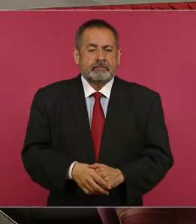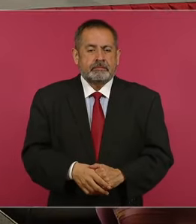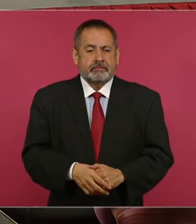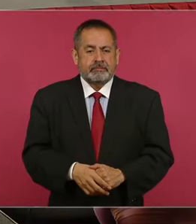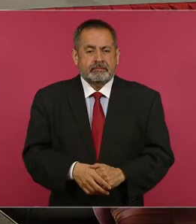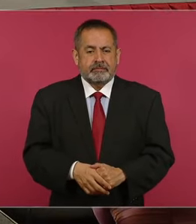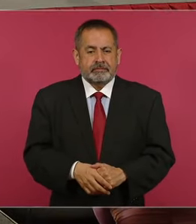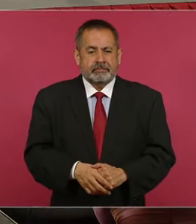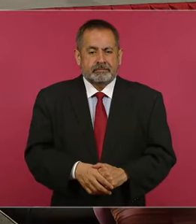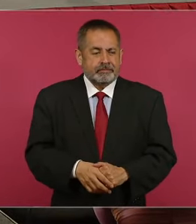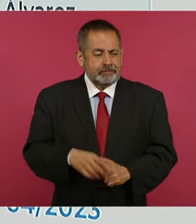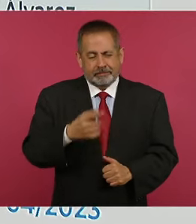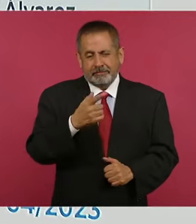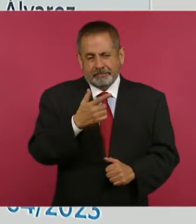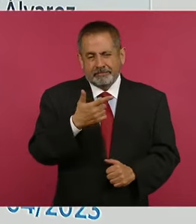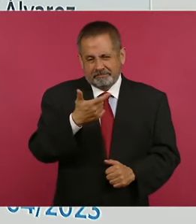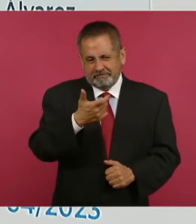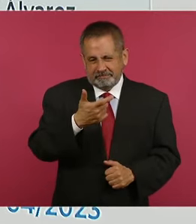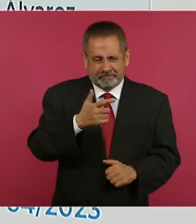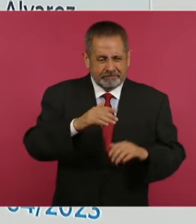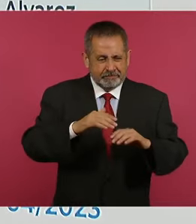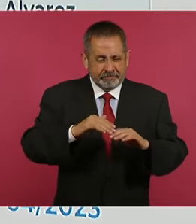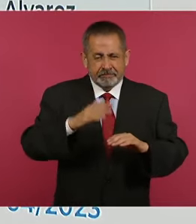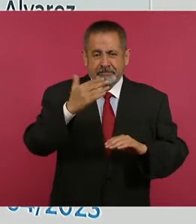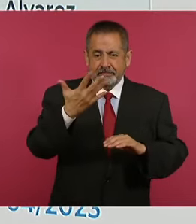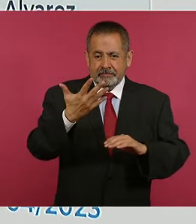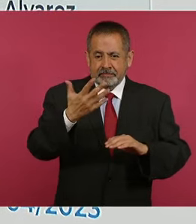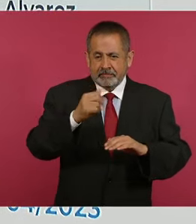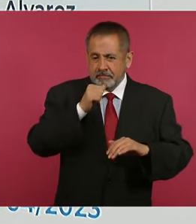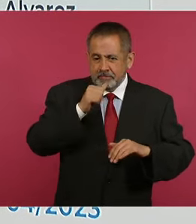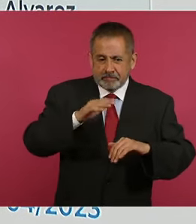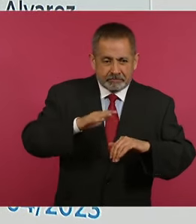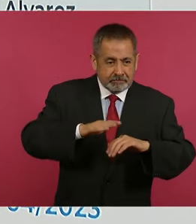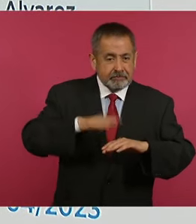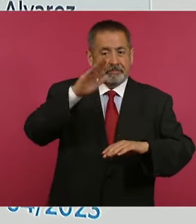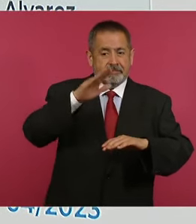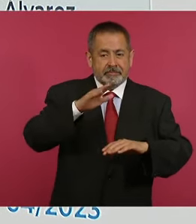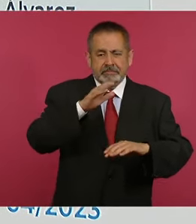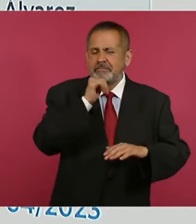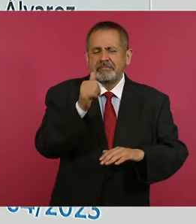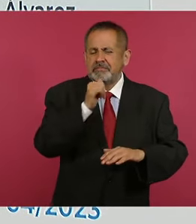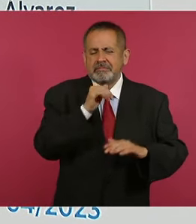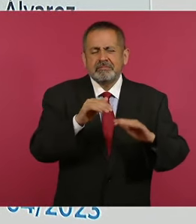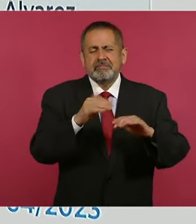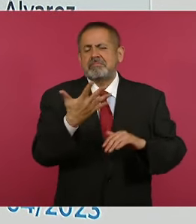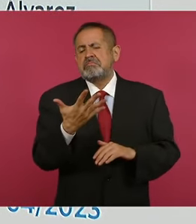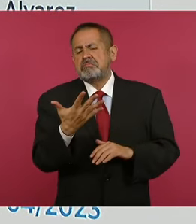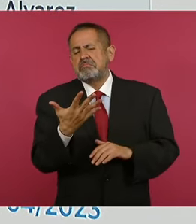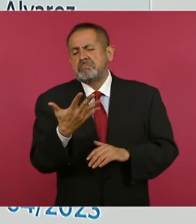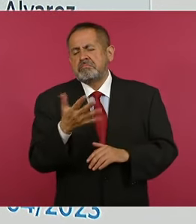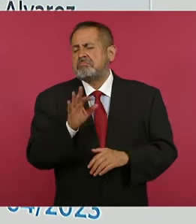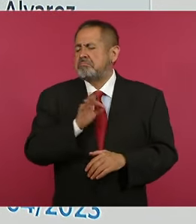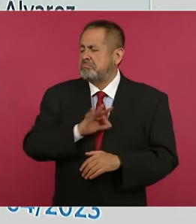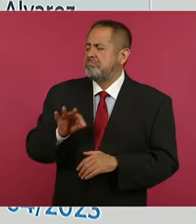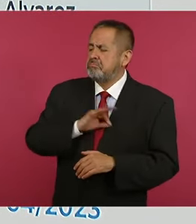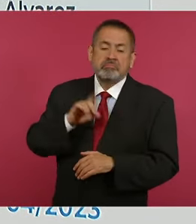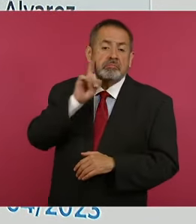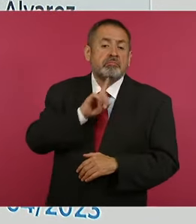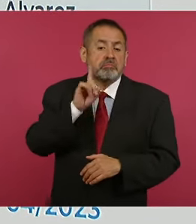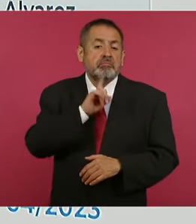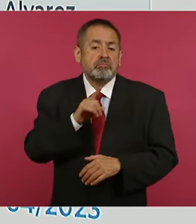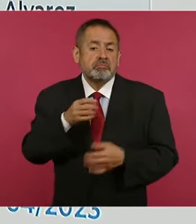no pasó de 5. además, a criterio de la